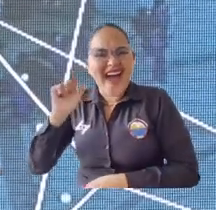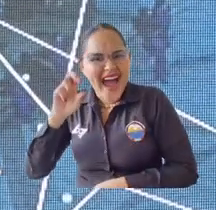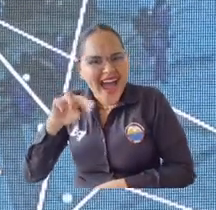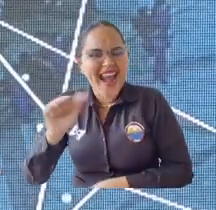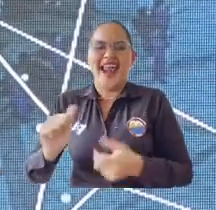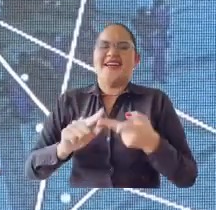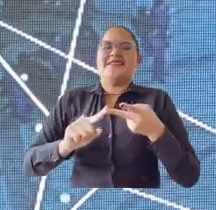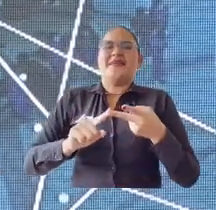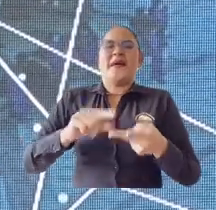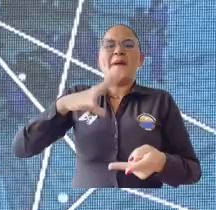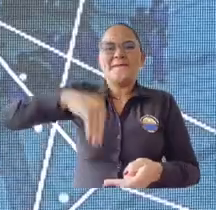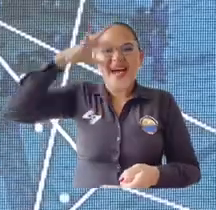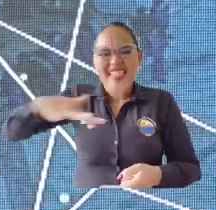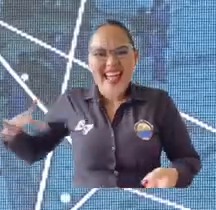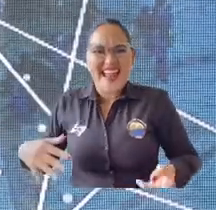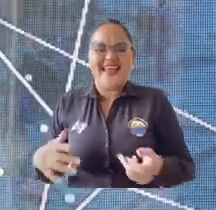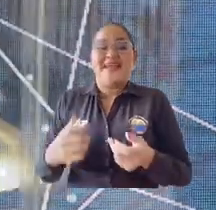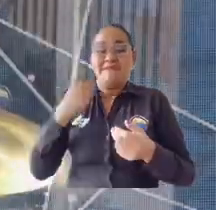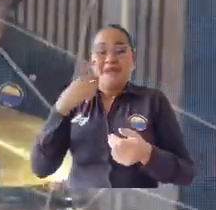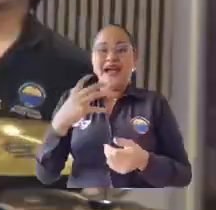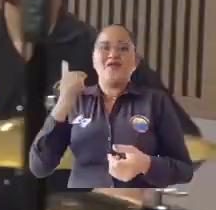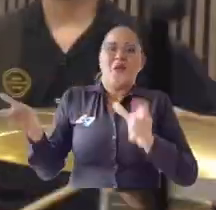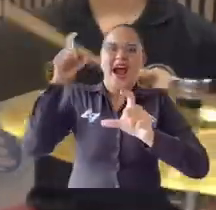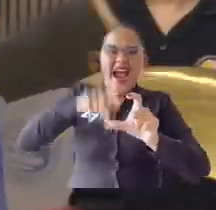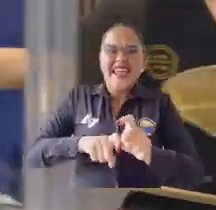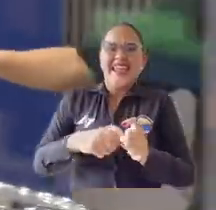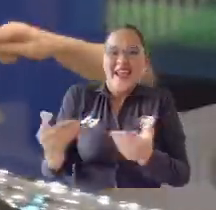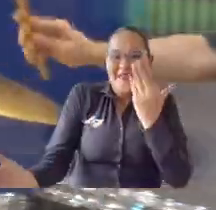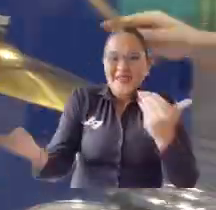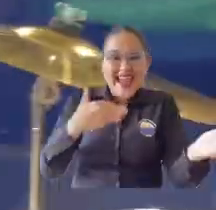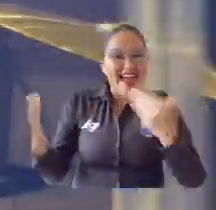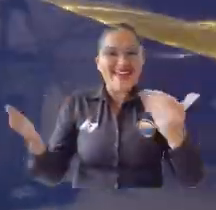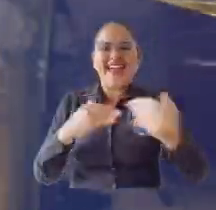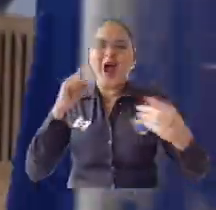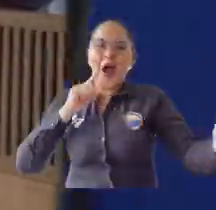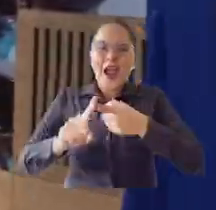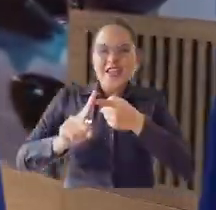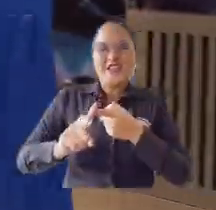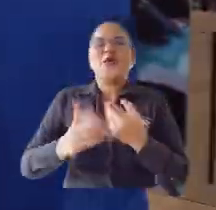Sabana, del Magdalena Grande, del Cesar, de la Guajira, y vamos a poner